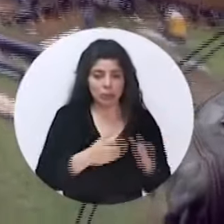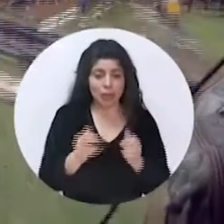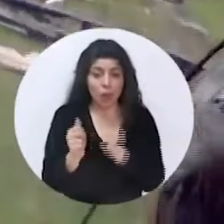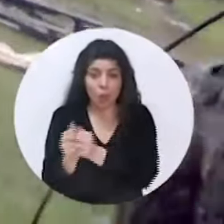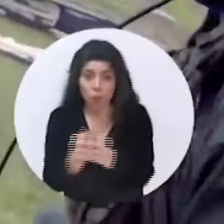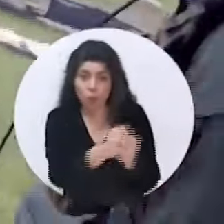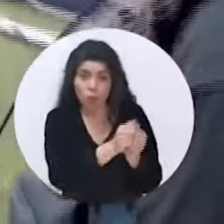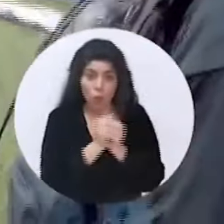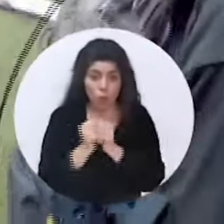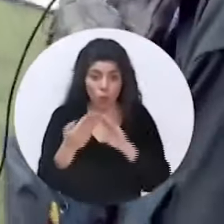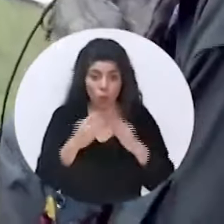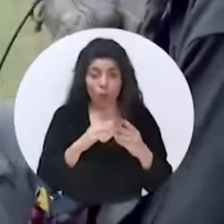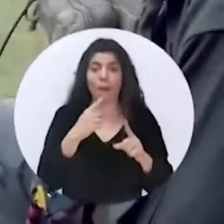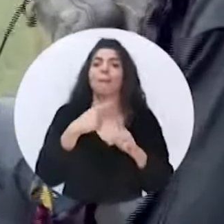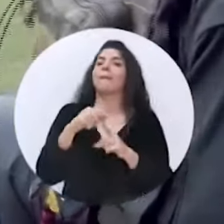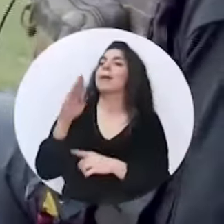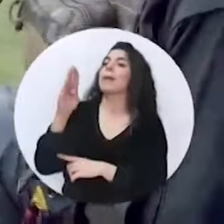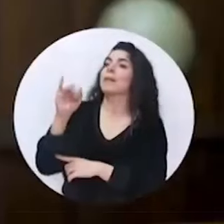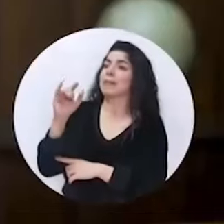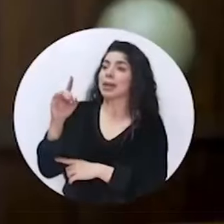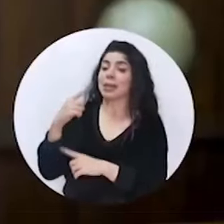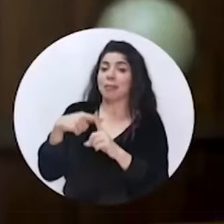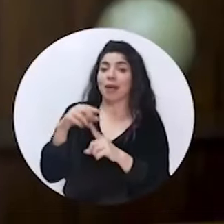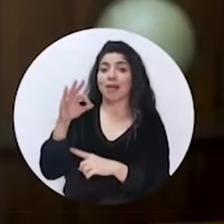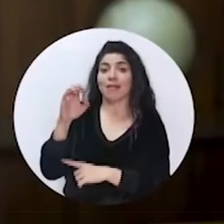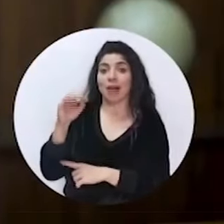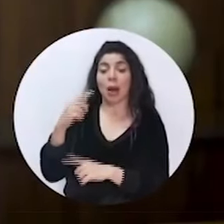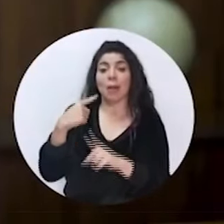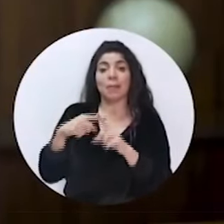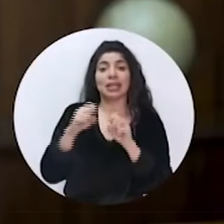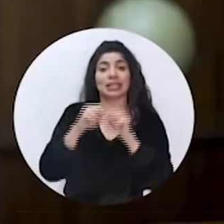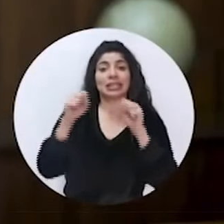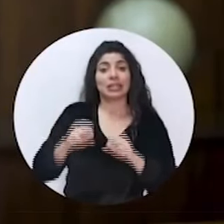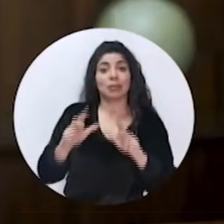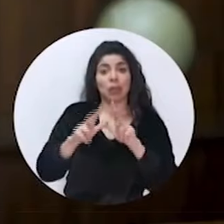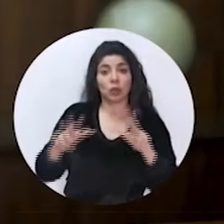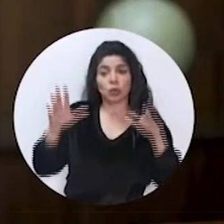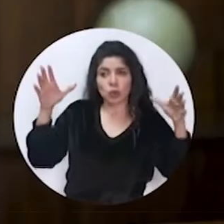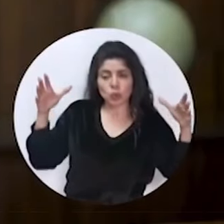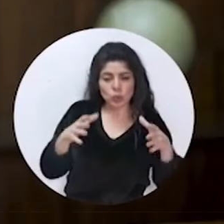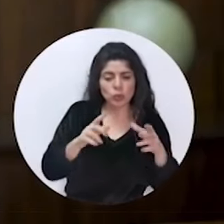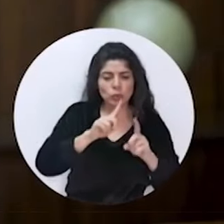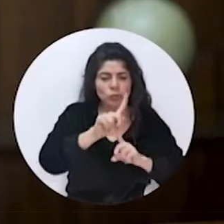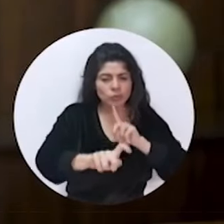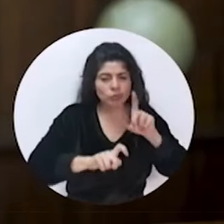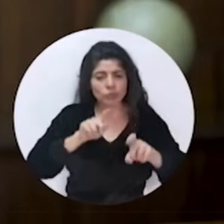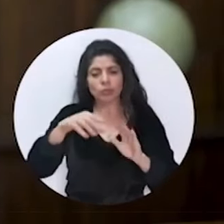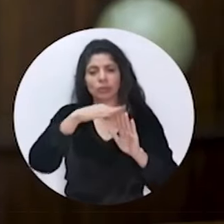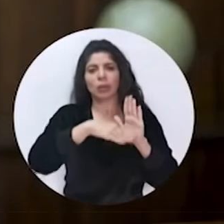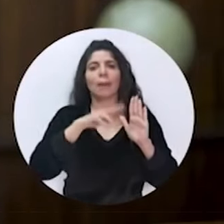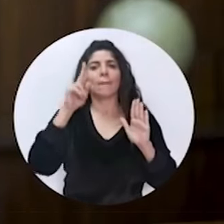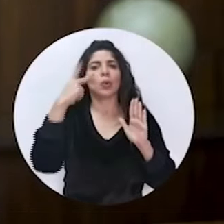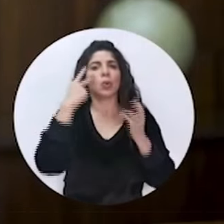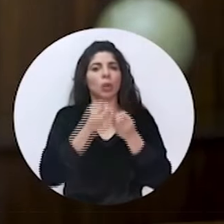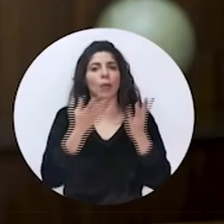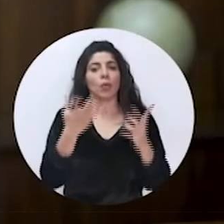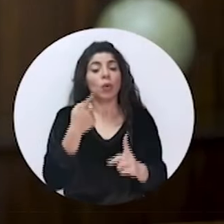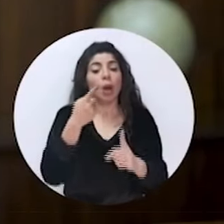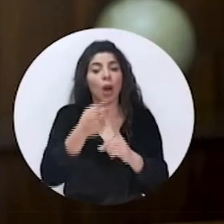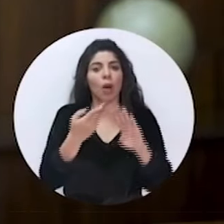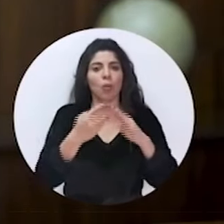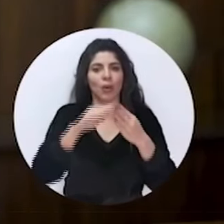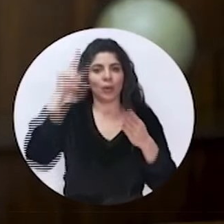estaremos ejecutando, junto con los pueblos indígenas, el BID, la FAO y agencias del Sistema de Naciones Unidas, la consulta